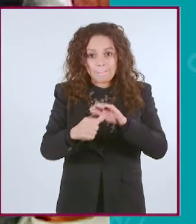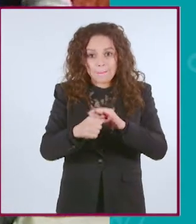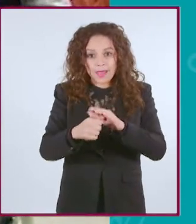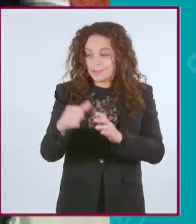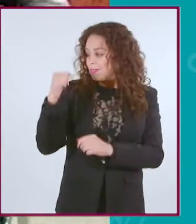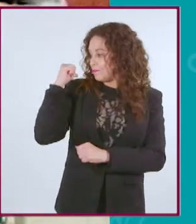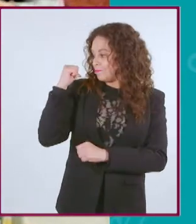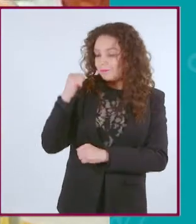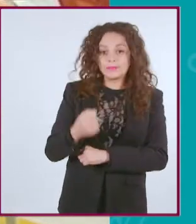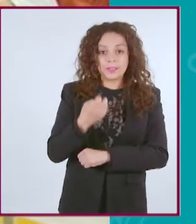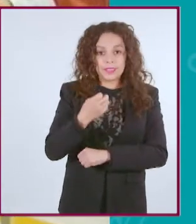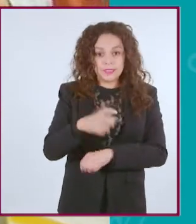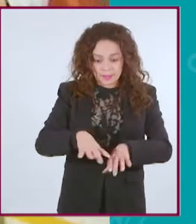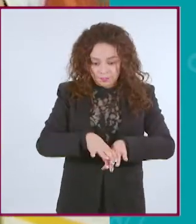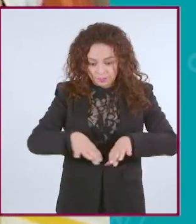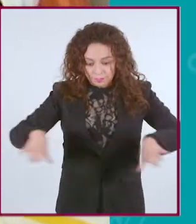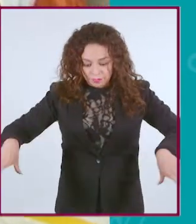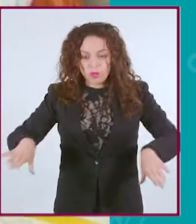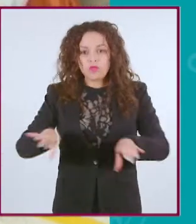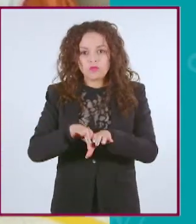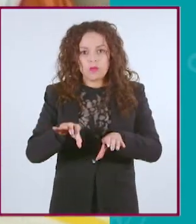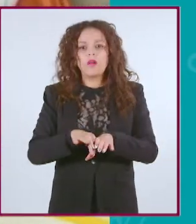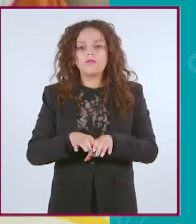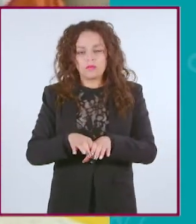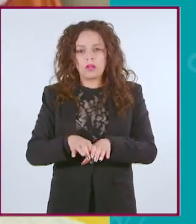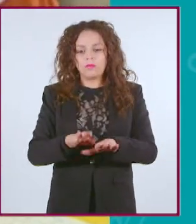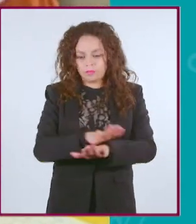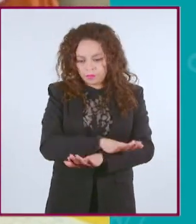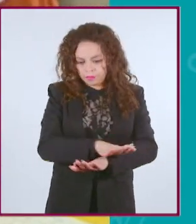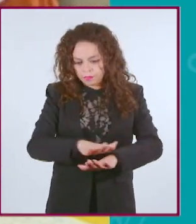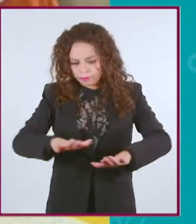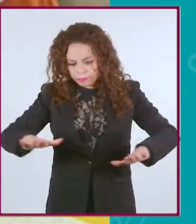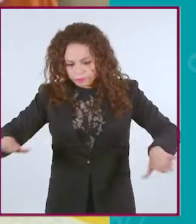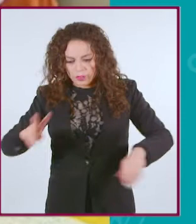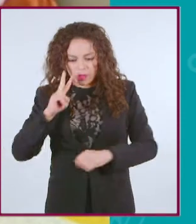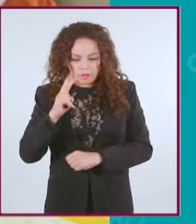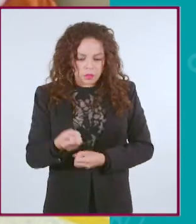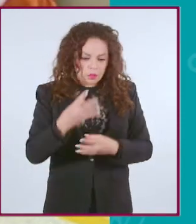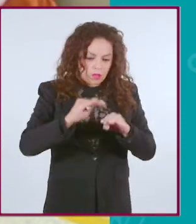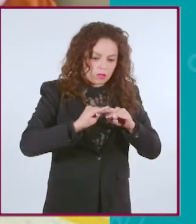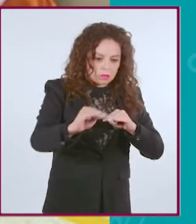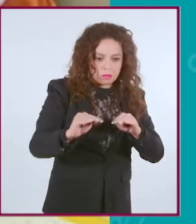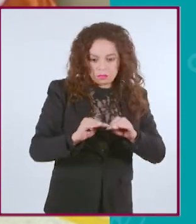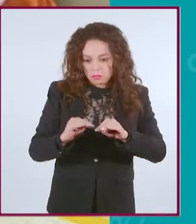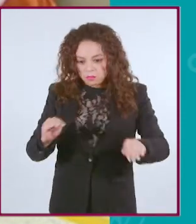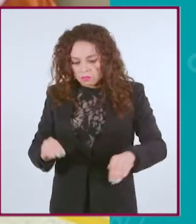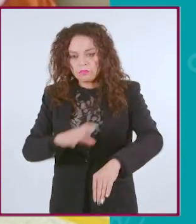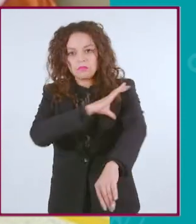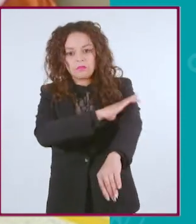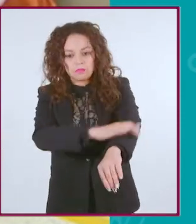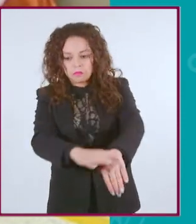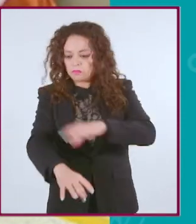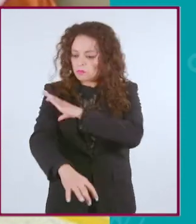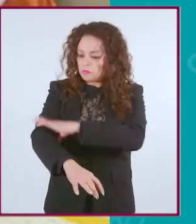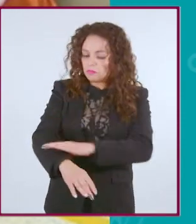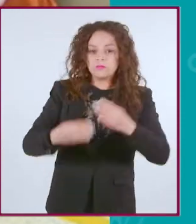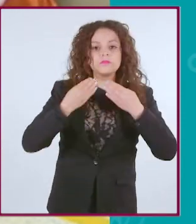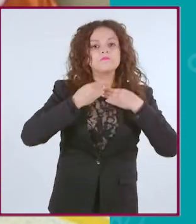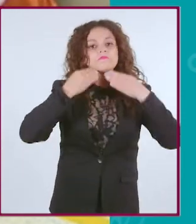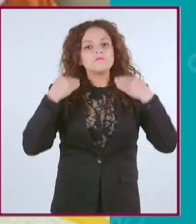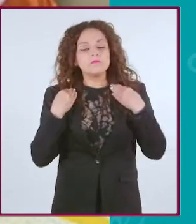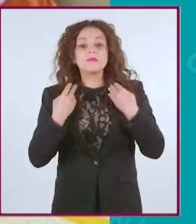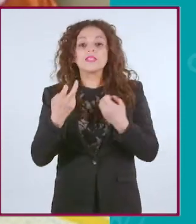papel en forma manual. Extendemos una talla de medidas, de los moldes, de una manga, un cuello, y vemos